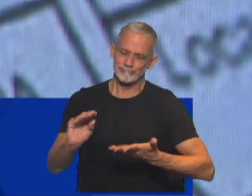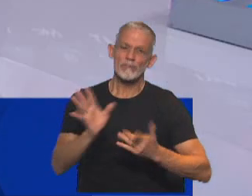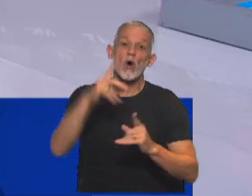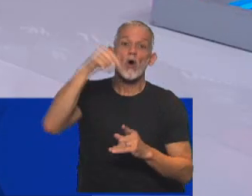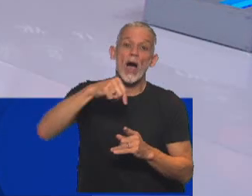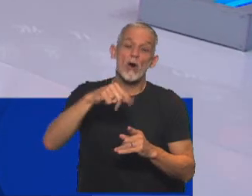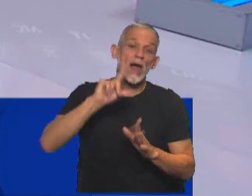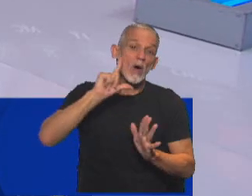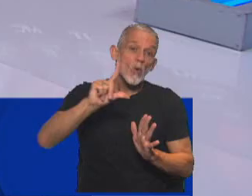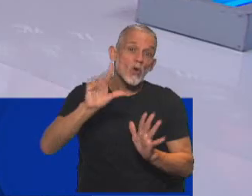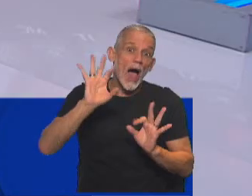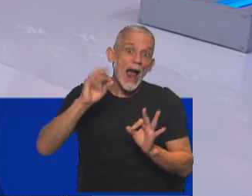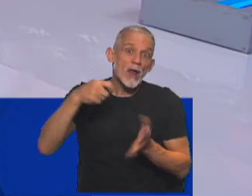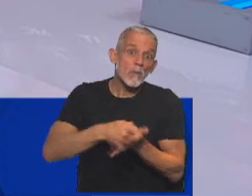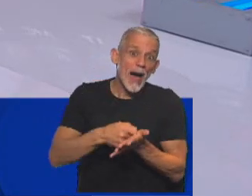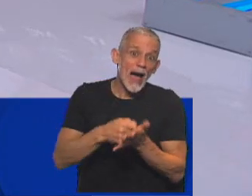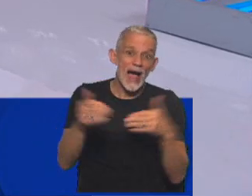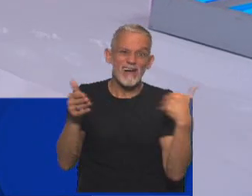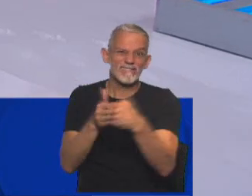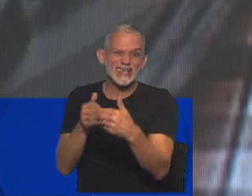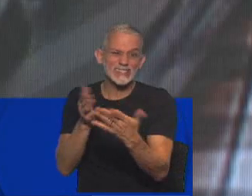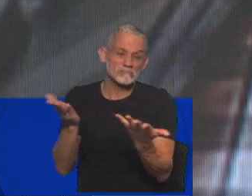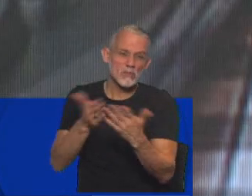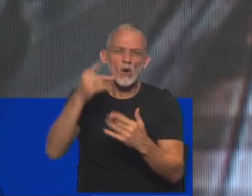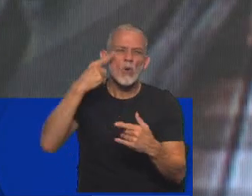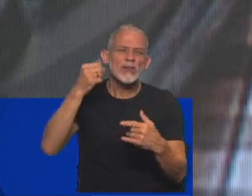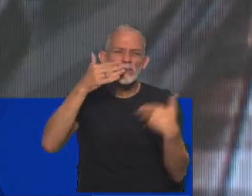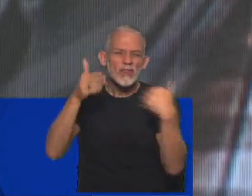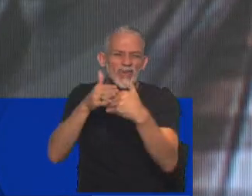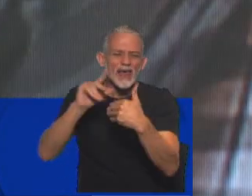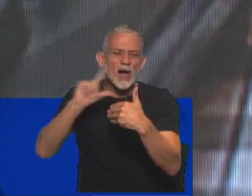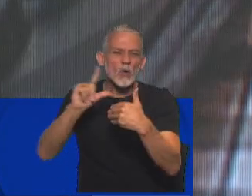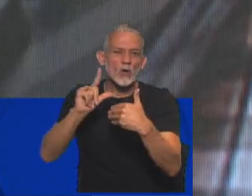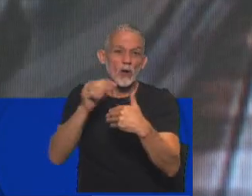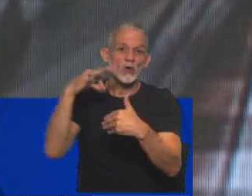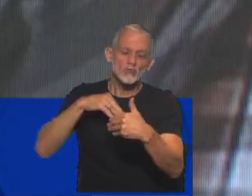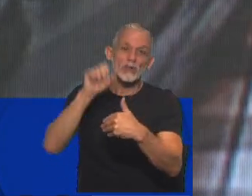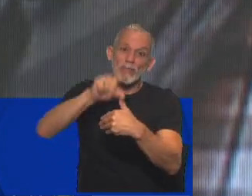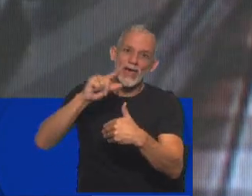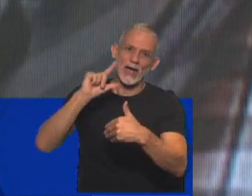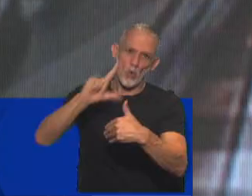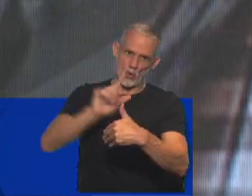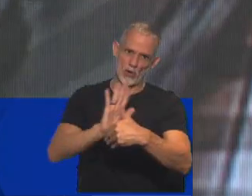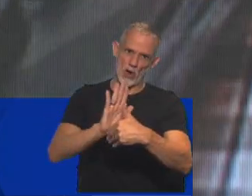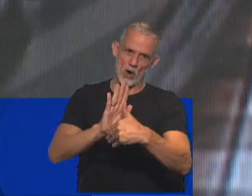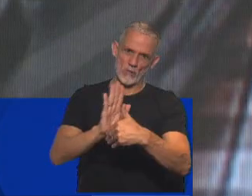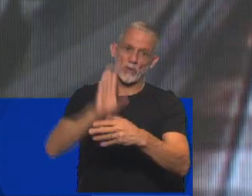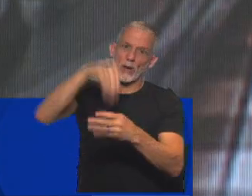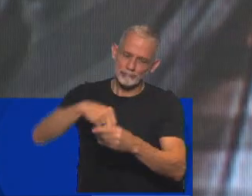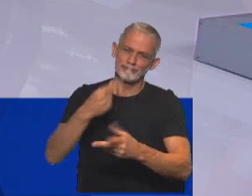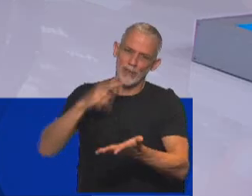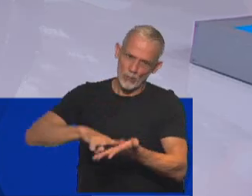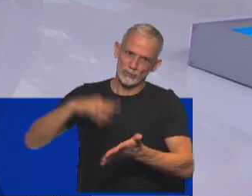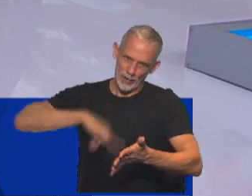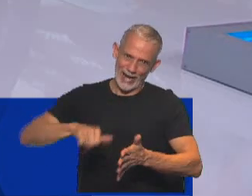en julio, claro. Podría darse que si te pagan los últimos días ya entre de aplicación la norma. Claro, bueno,